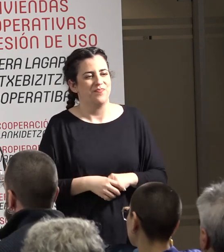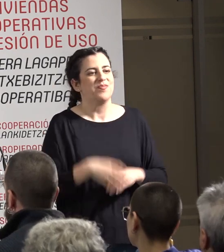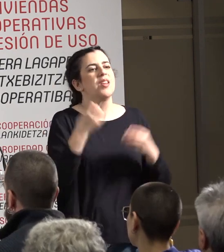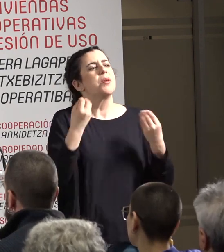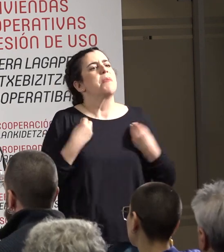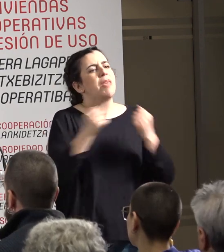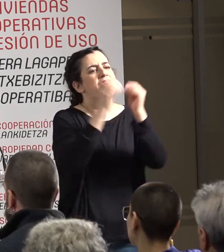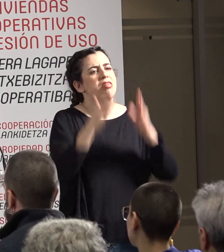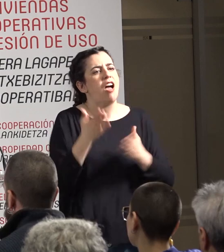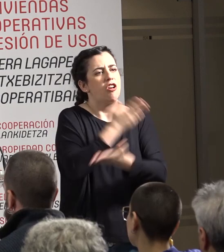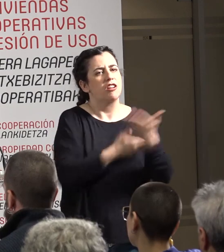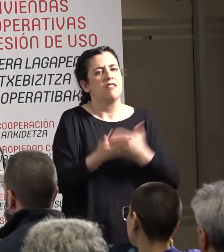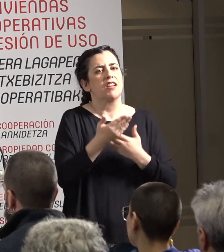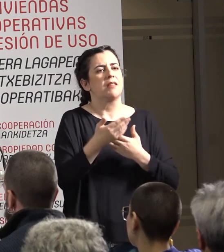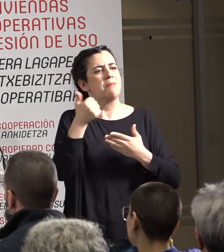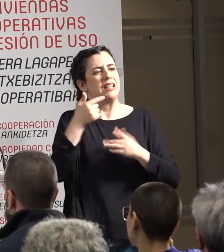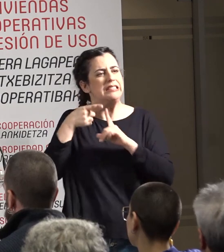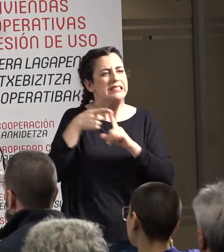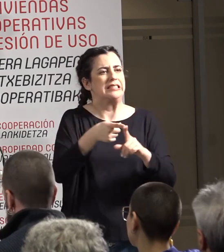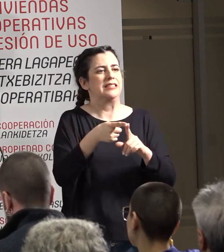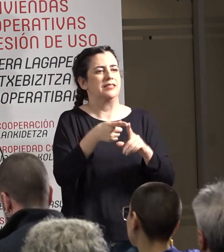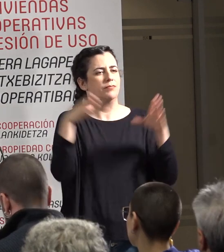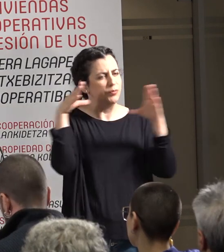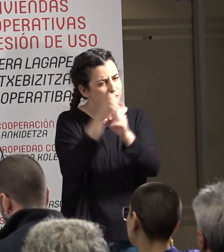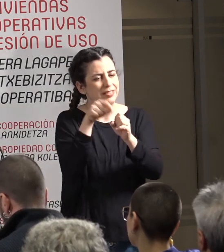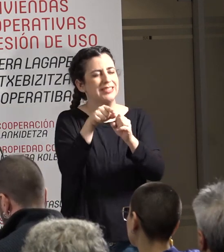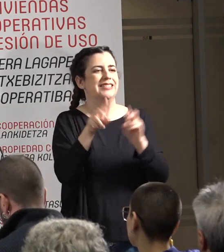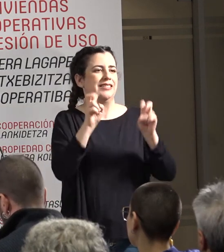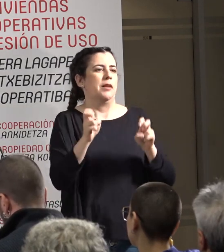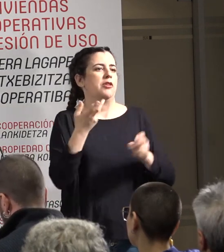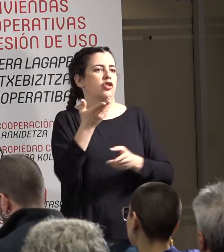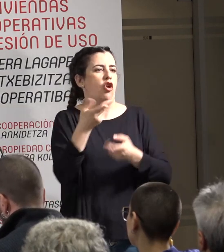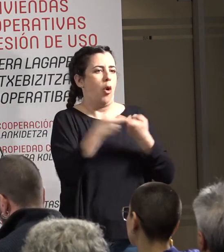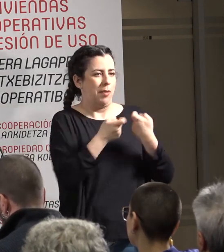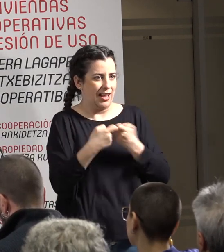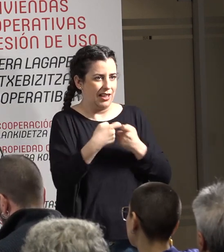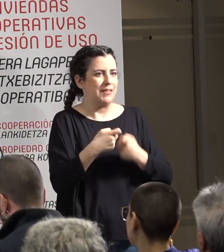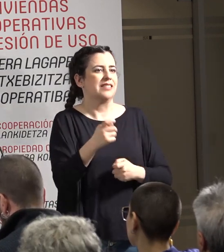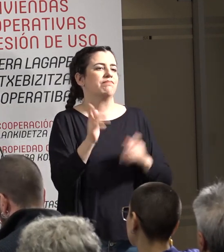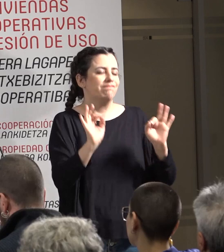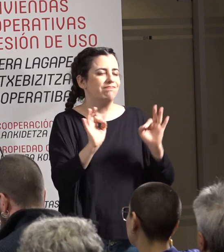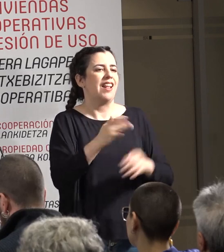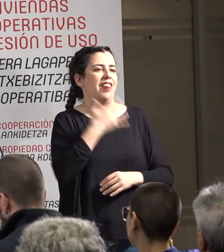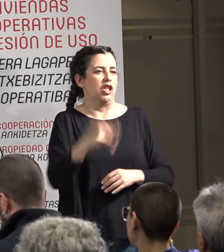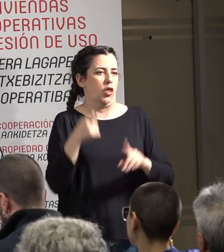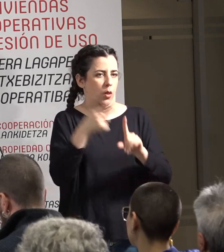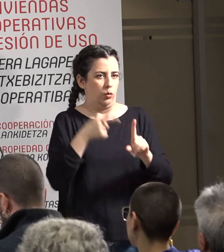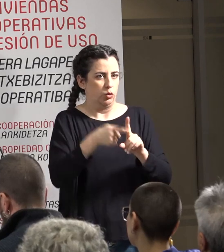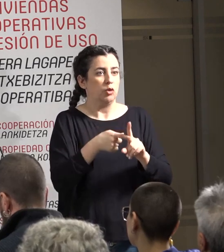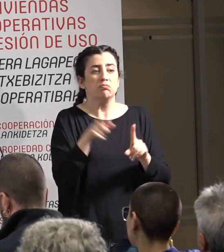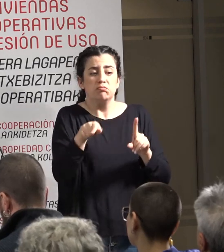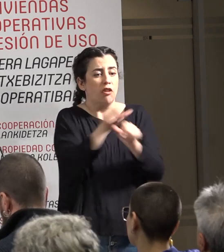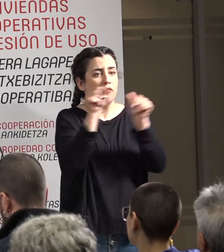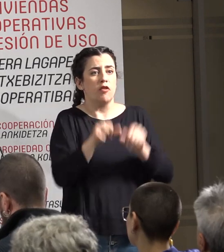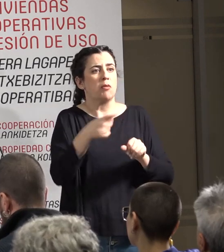hacemos principalmente centrándonos en las viviendas cooperativas en régimen de cesión de uso, y lo hacemos así porque es la fórmula que nos